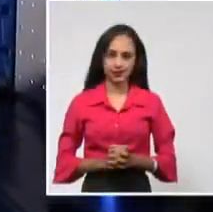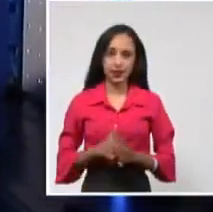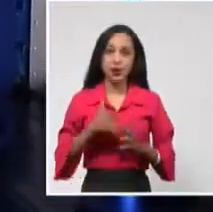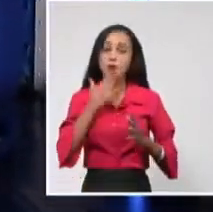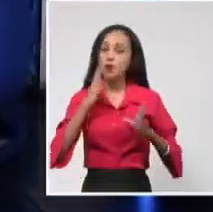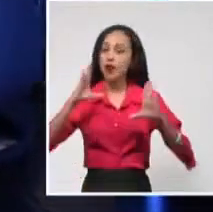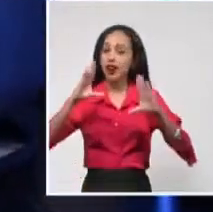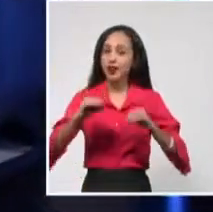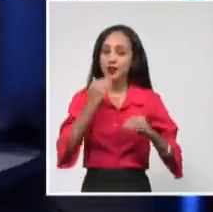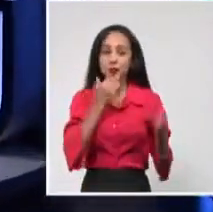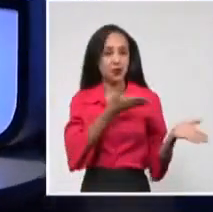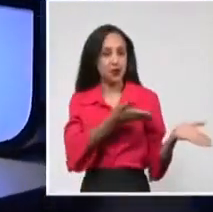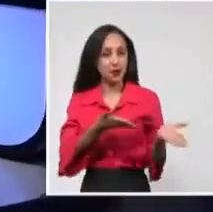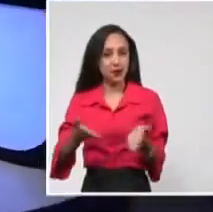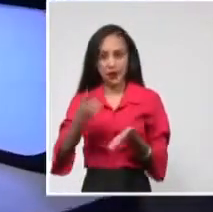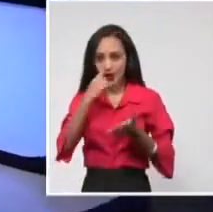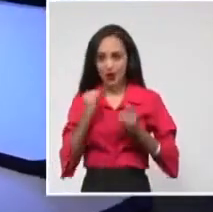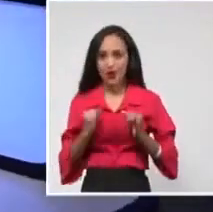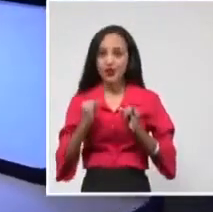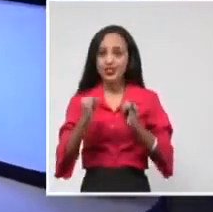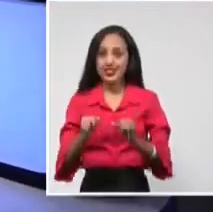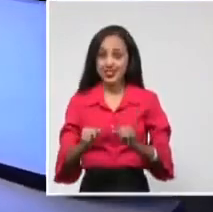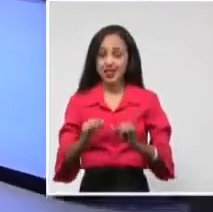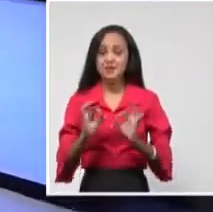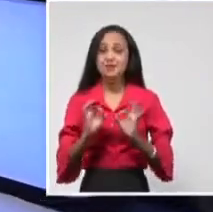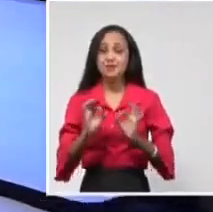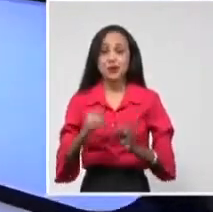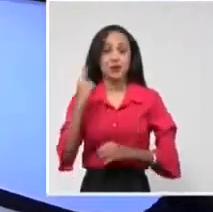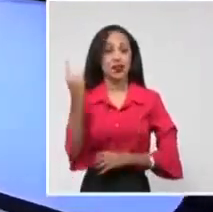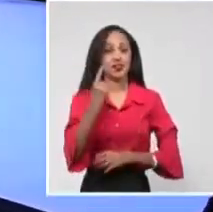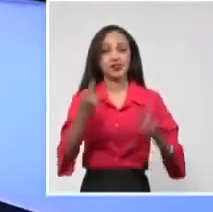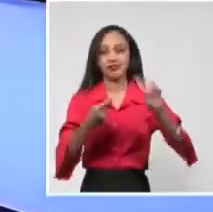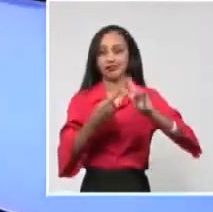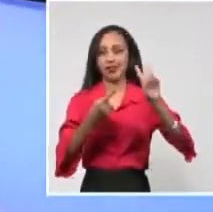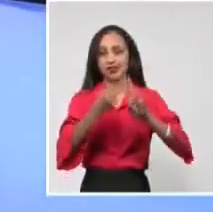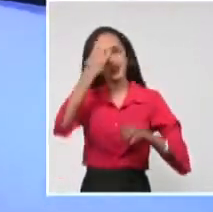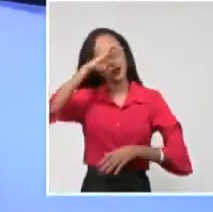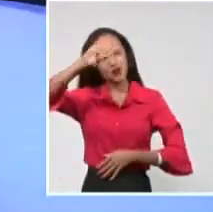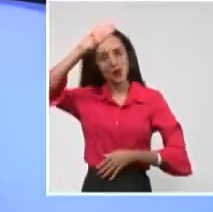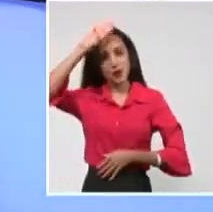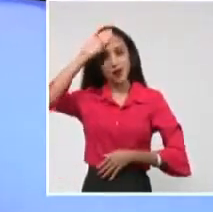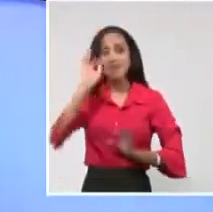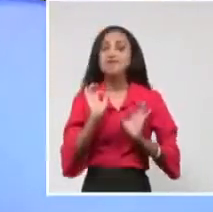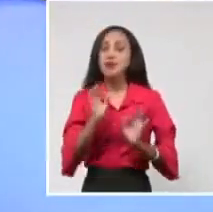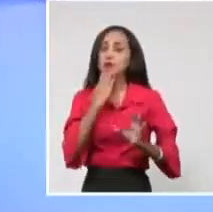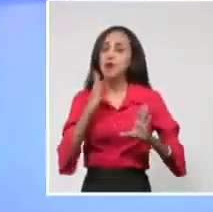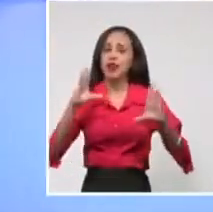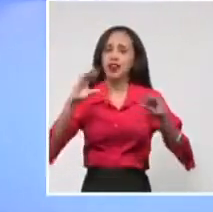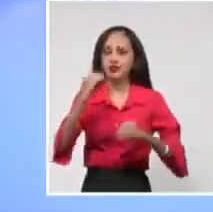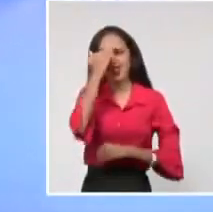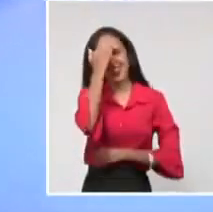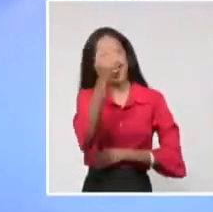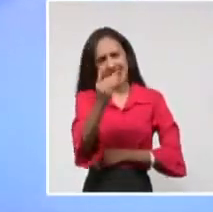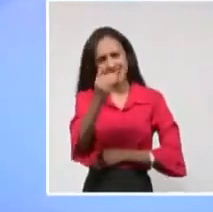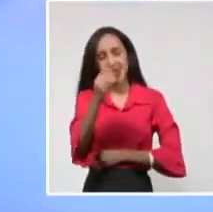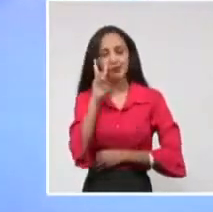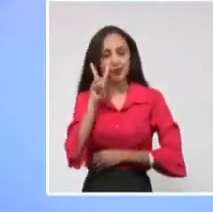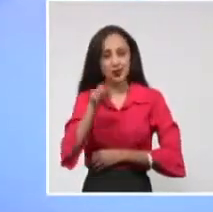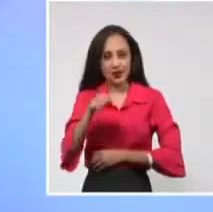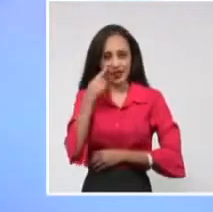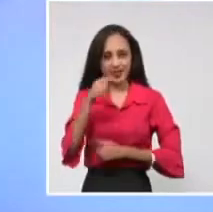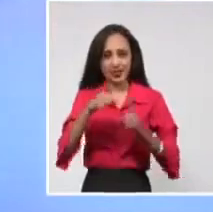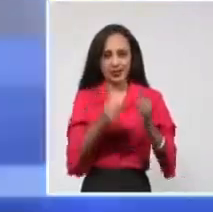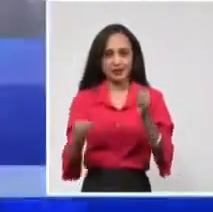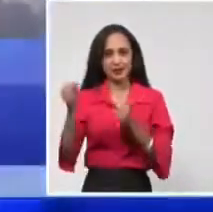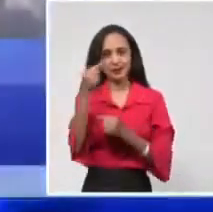Buenas noches, bienvenidos a la emisión estelar del Noticiero Nacional de la Televisión Cubana. Buenas noches, gracias por su compañía. De inmediato los titulares.